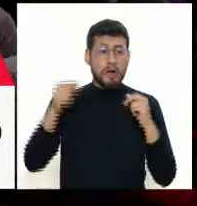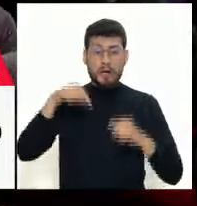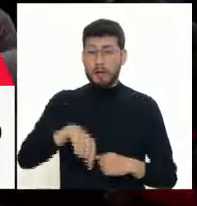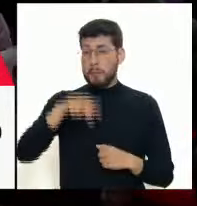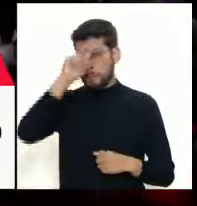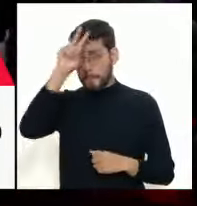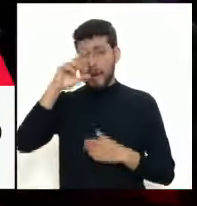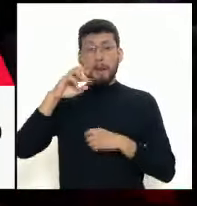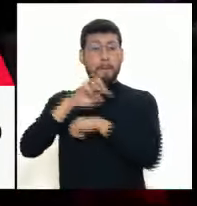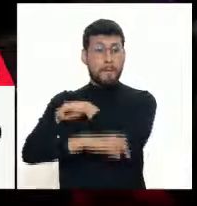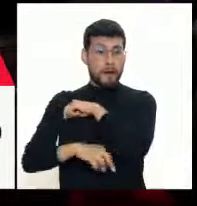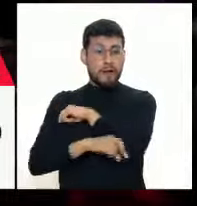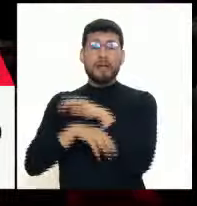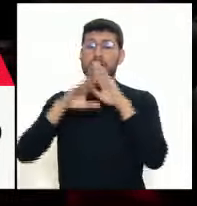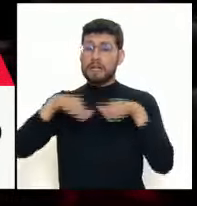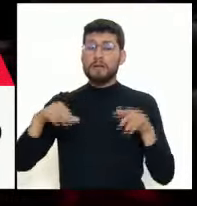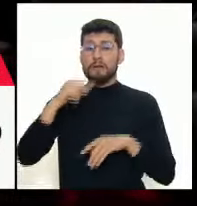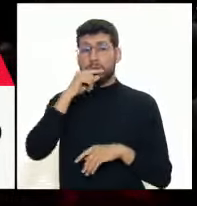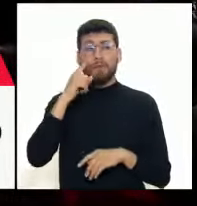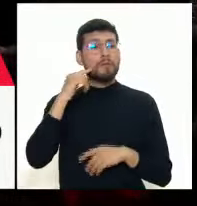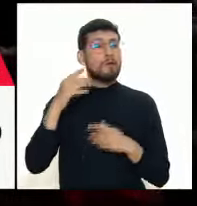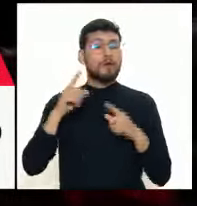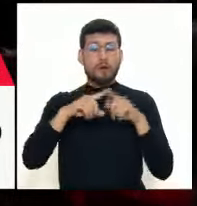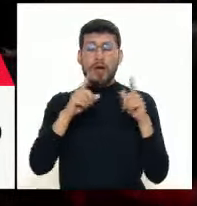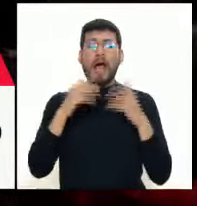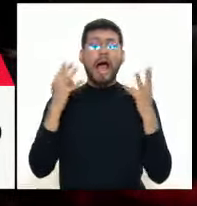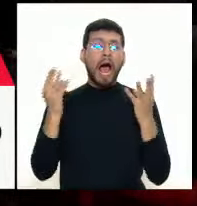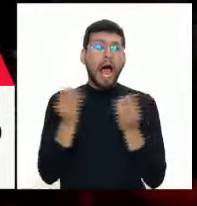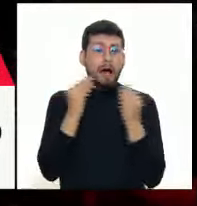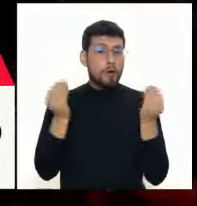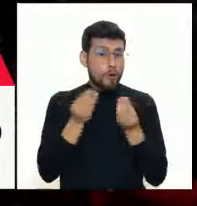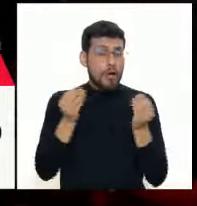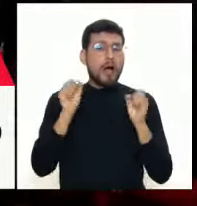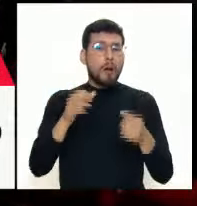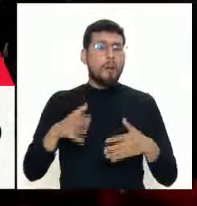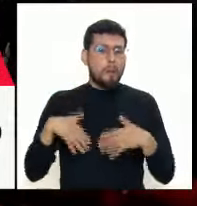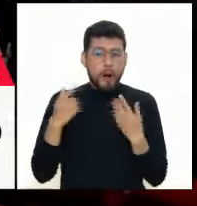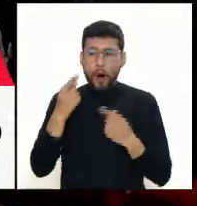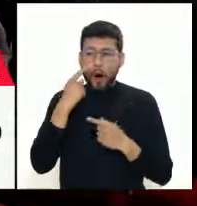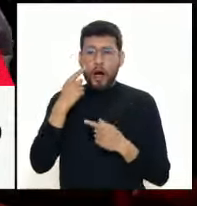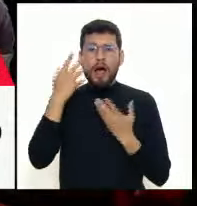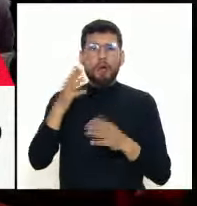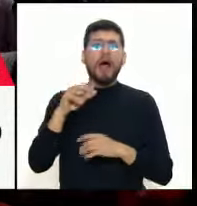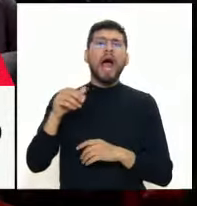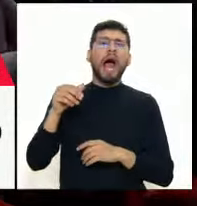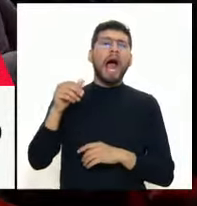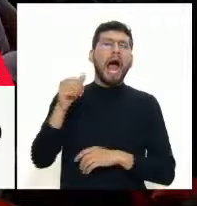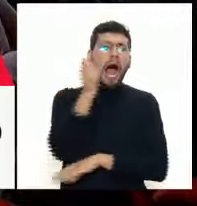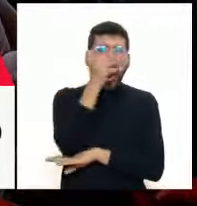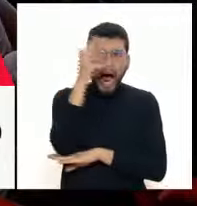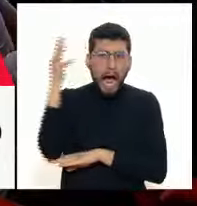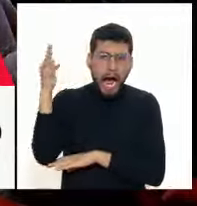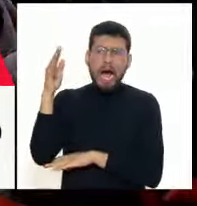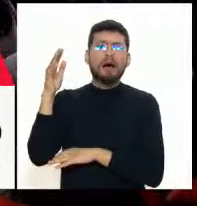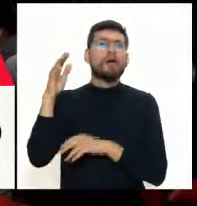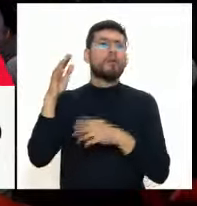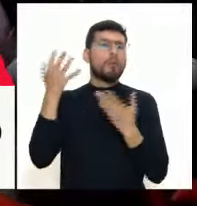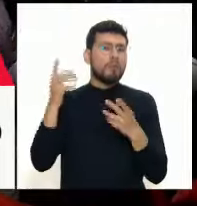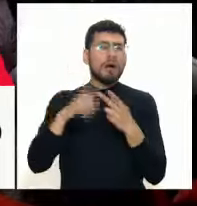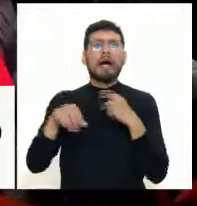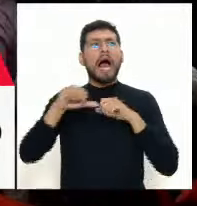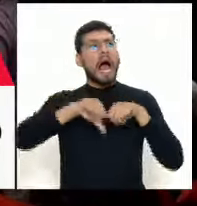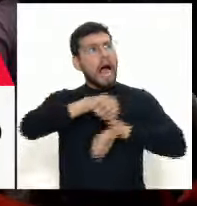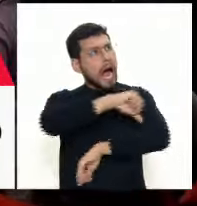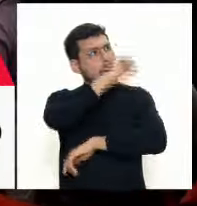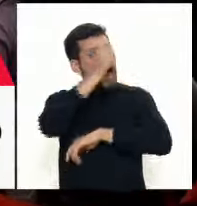nuestro país para que los niños, las niñas y los adolescentes conozcan más de nuestra Amazonía peruana, de nuestra zona